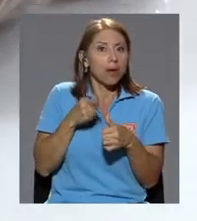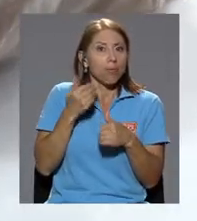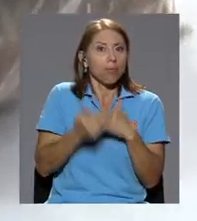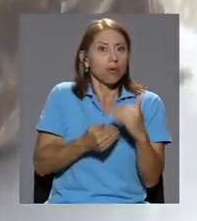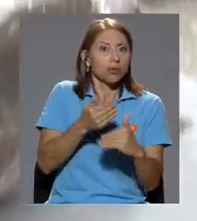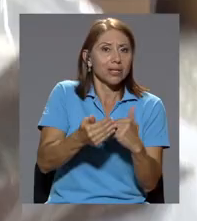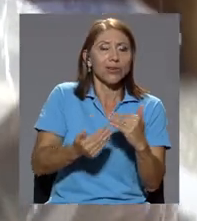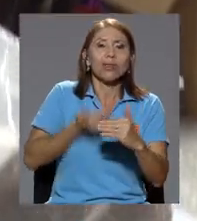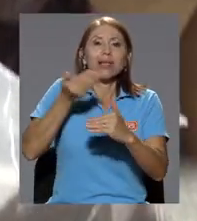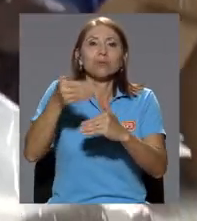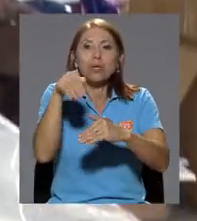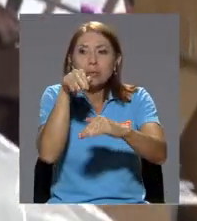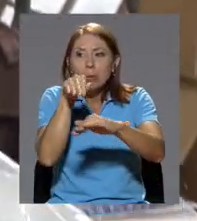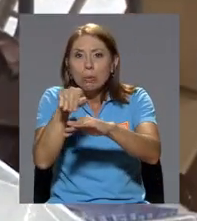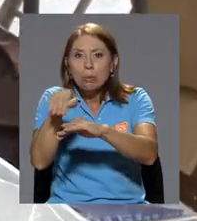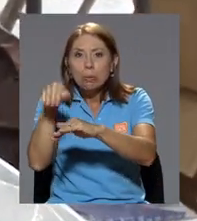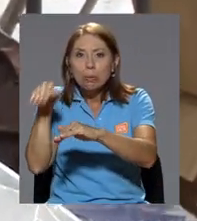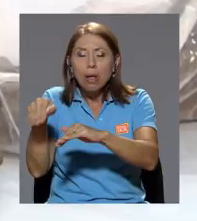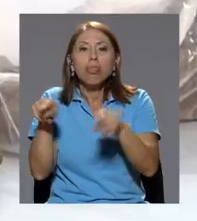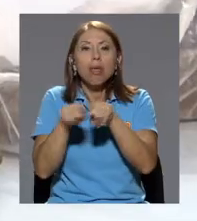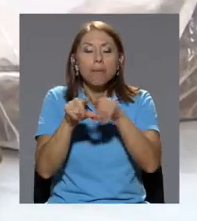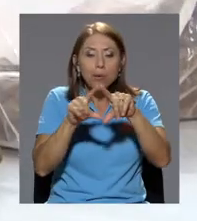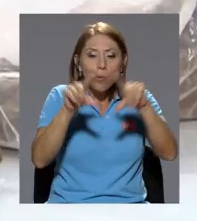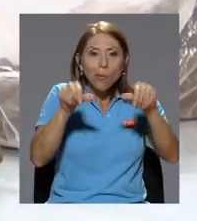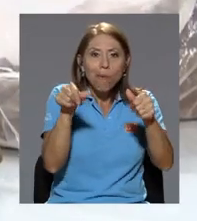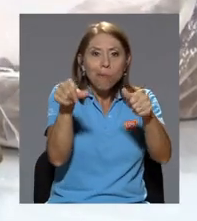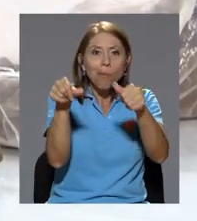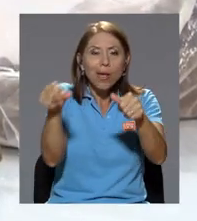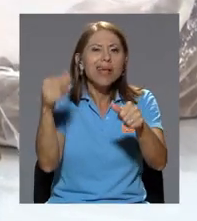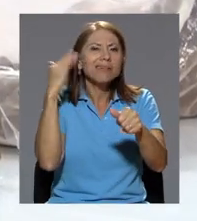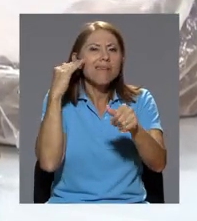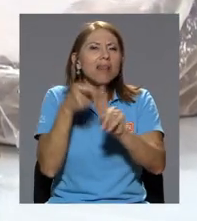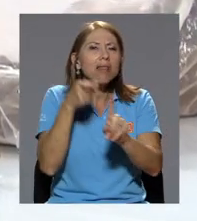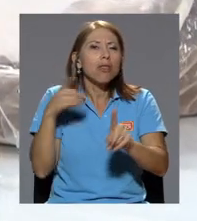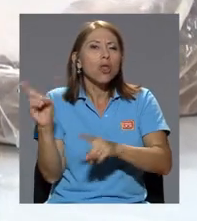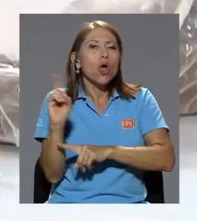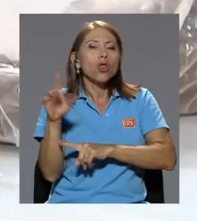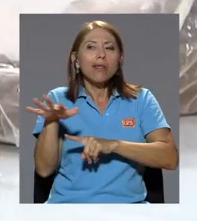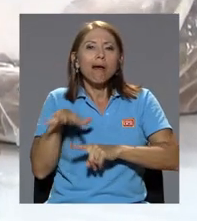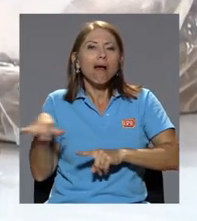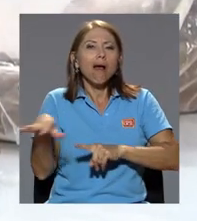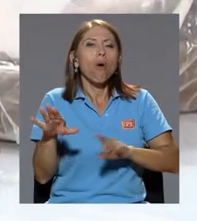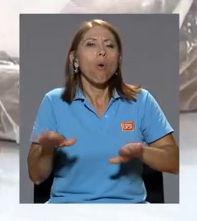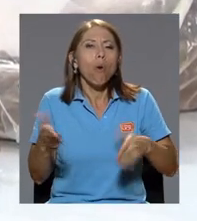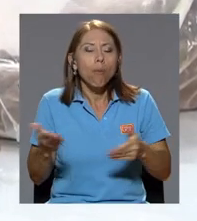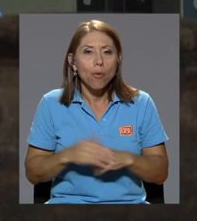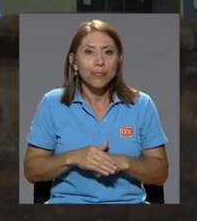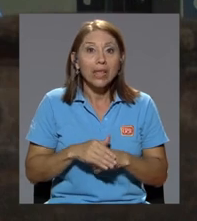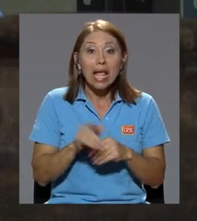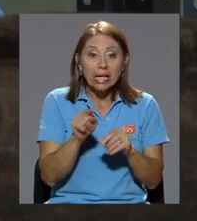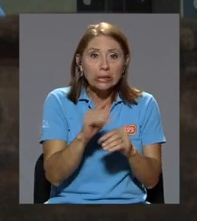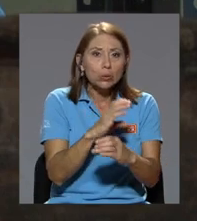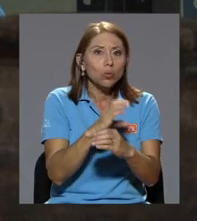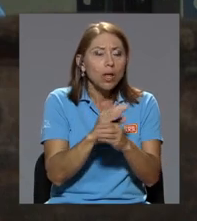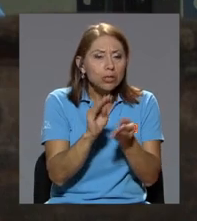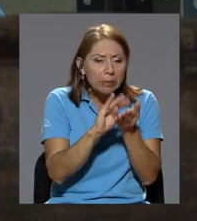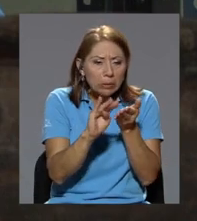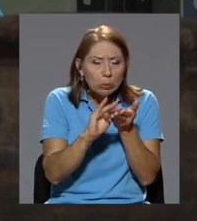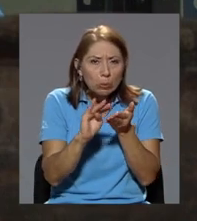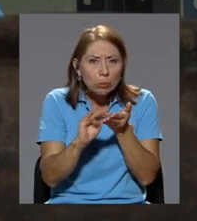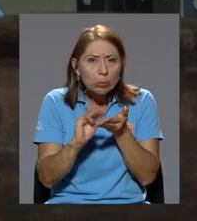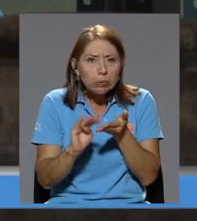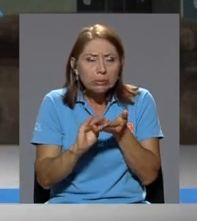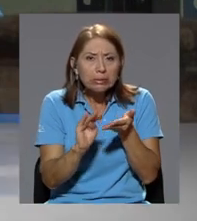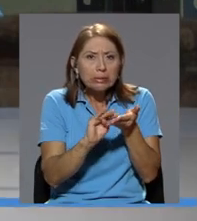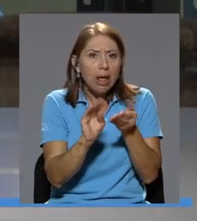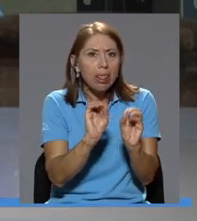almacenados y etiquetados para saber su procedencia y contexto arqueológico. Se lavan cuidadosamente sin que se le